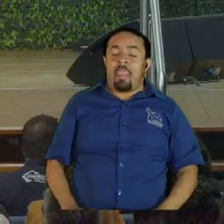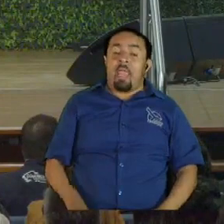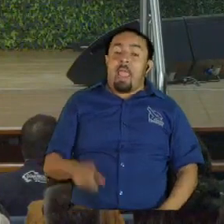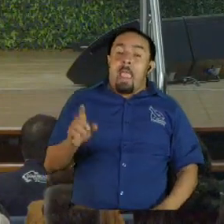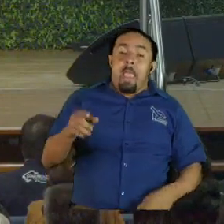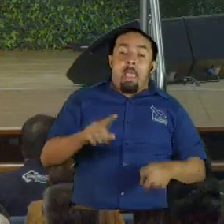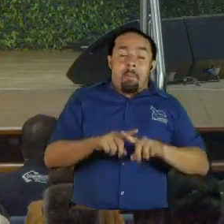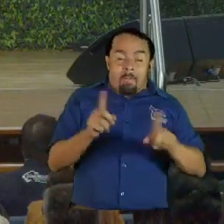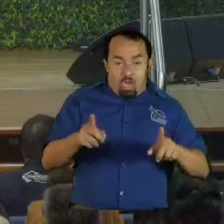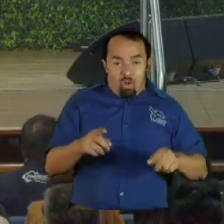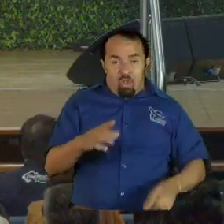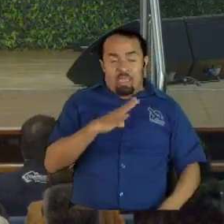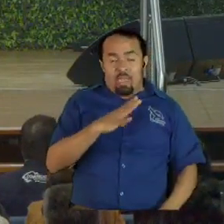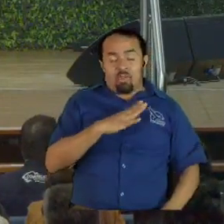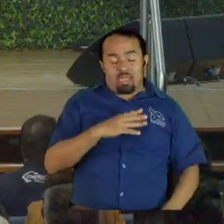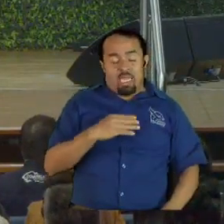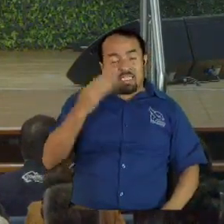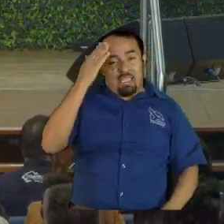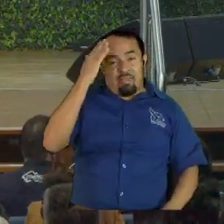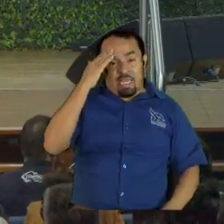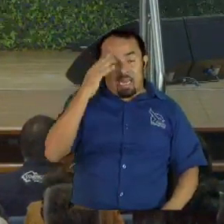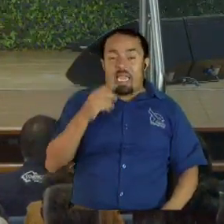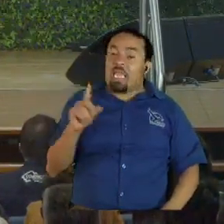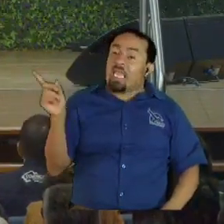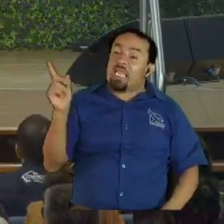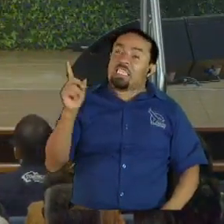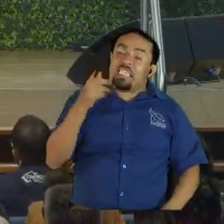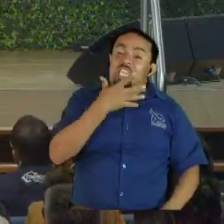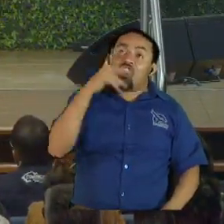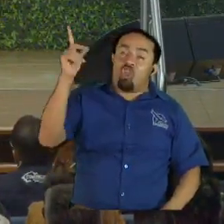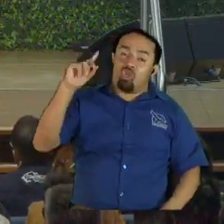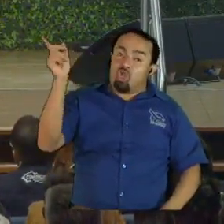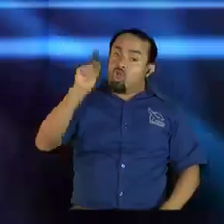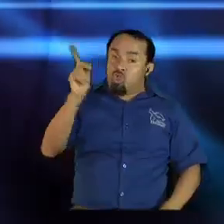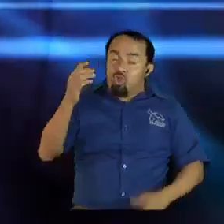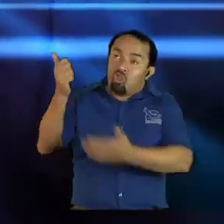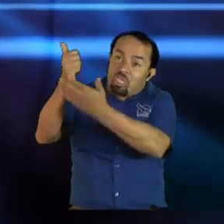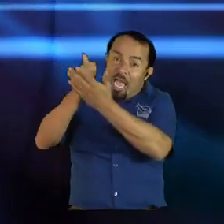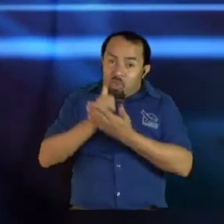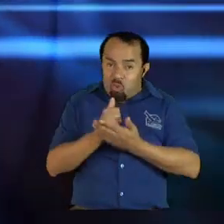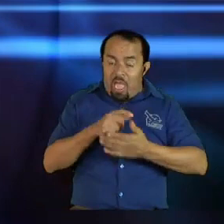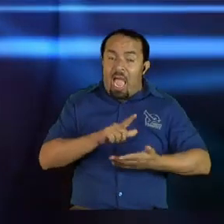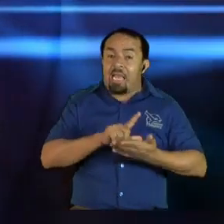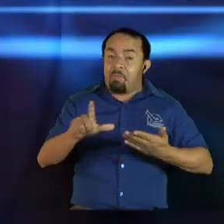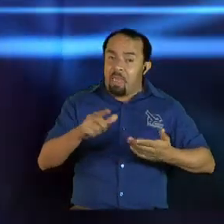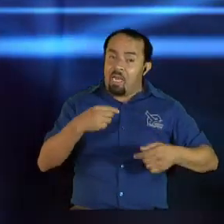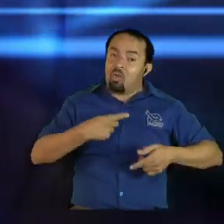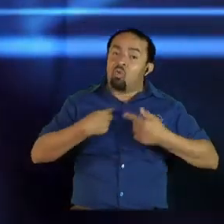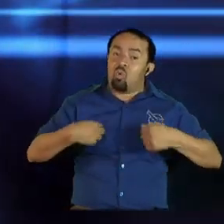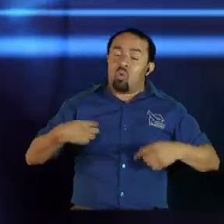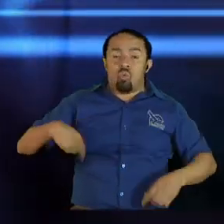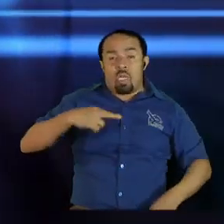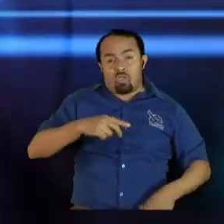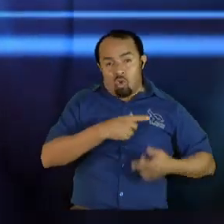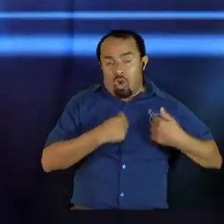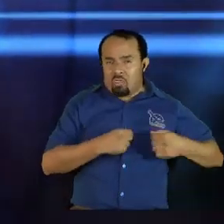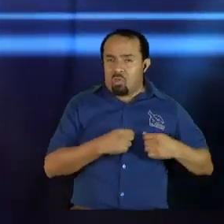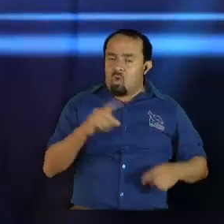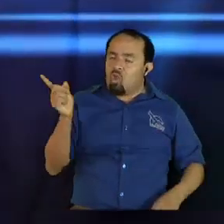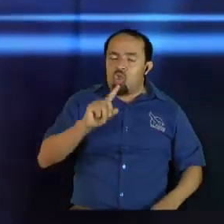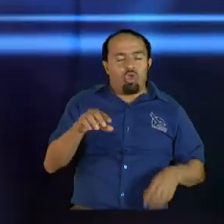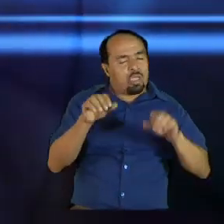no nos ayuda. Es imposible, es imposible. Eso sería humanismo y es imposible. No se